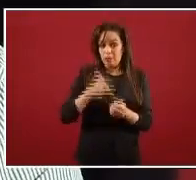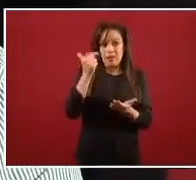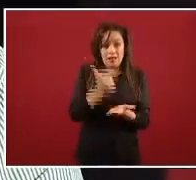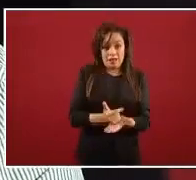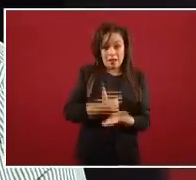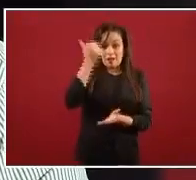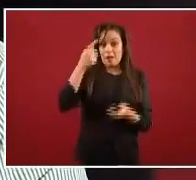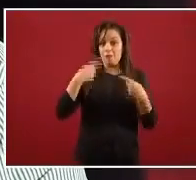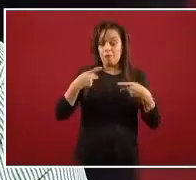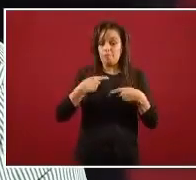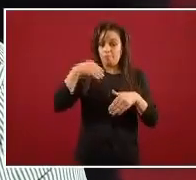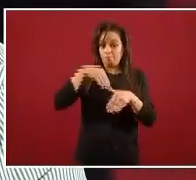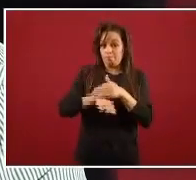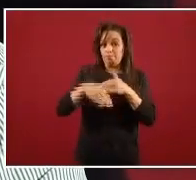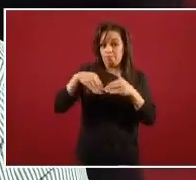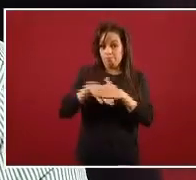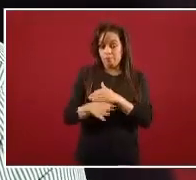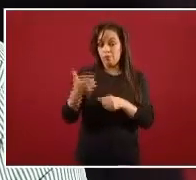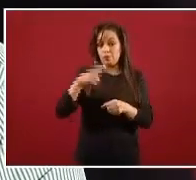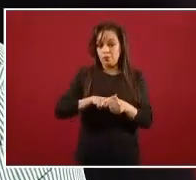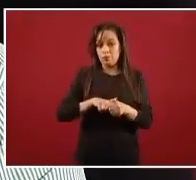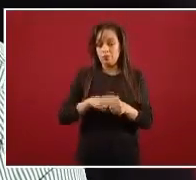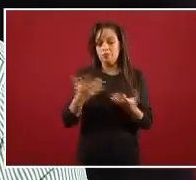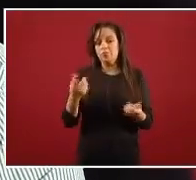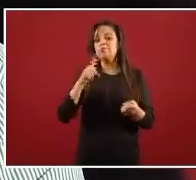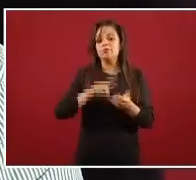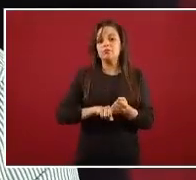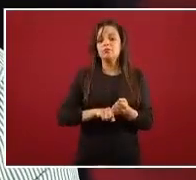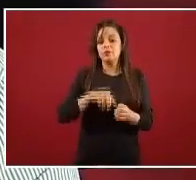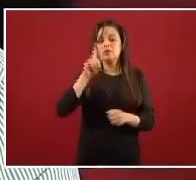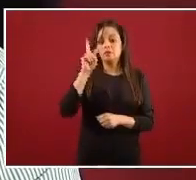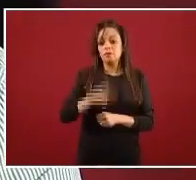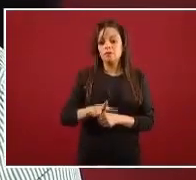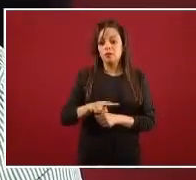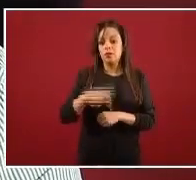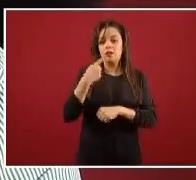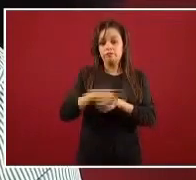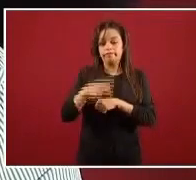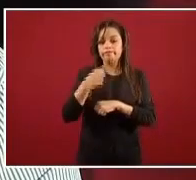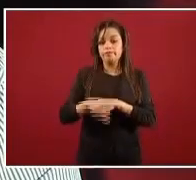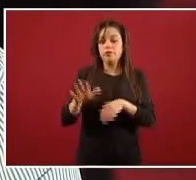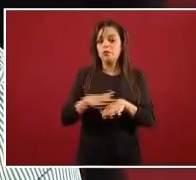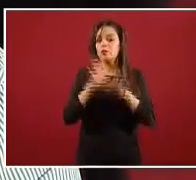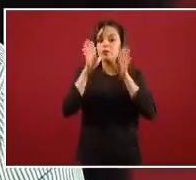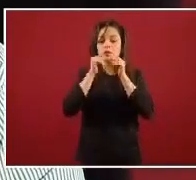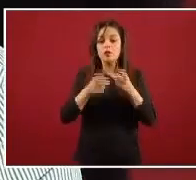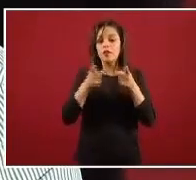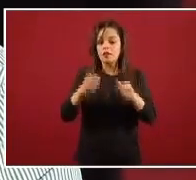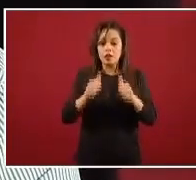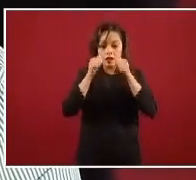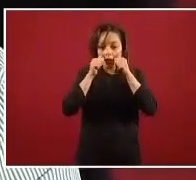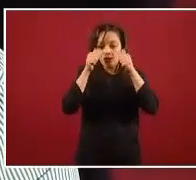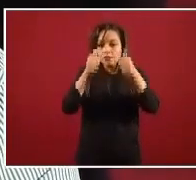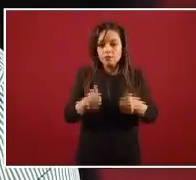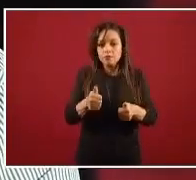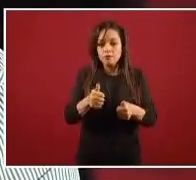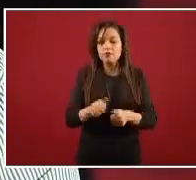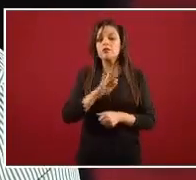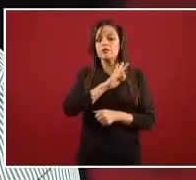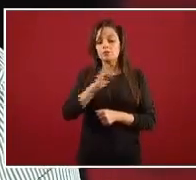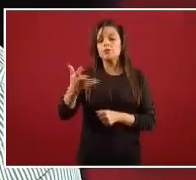graves puede implicar el riesgo de que no sea posible atenderlos y tengamos